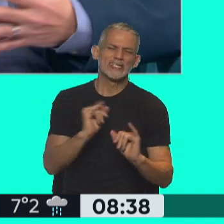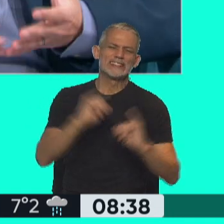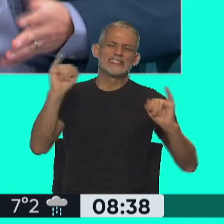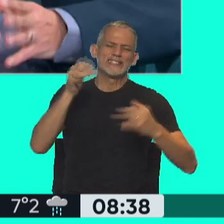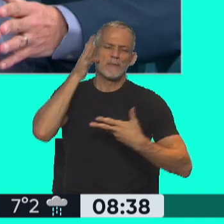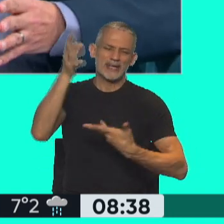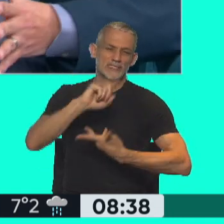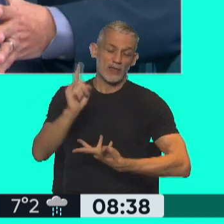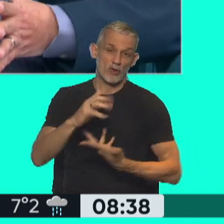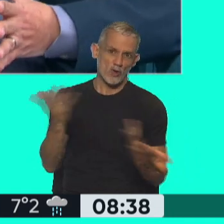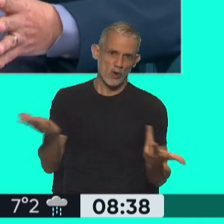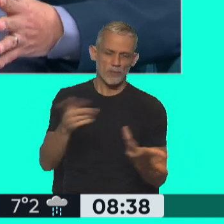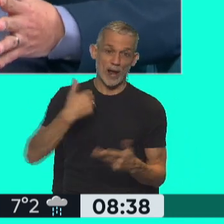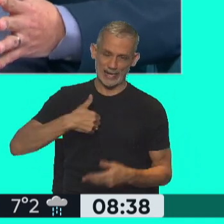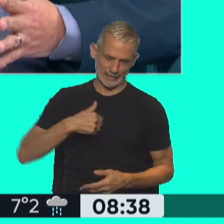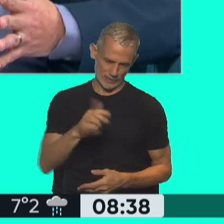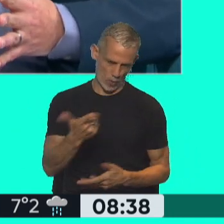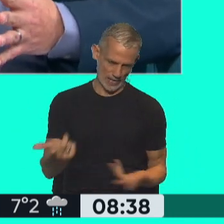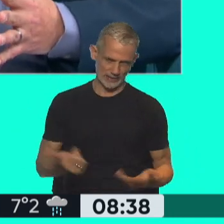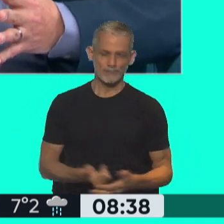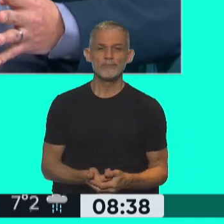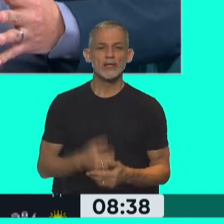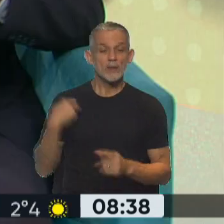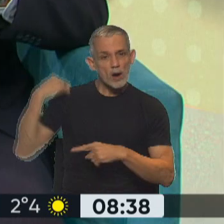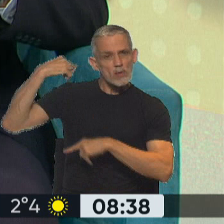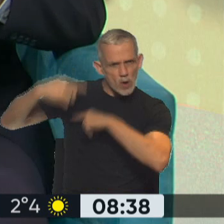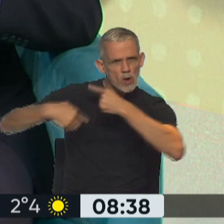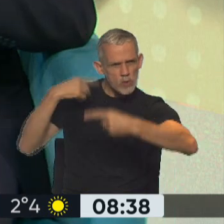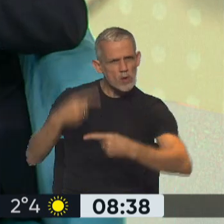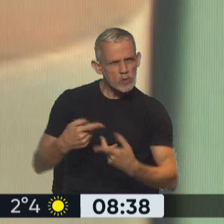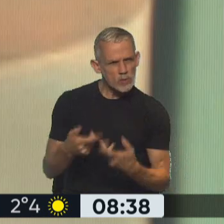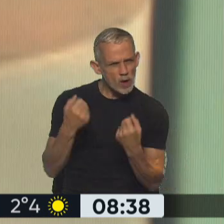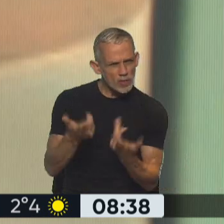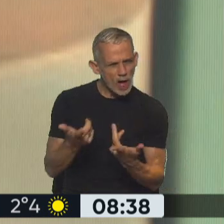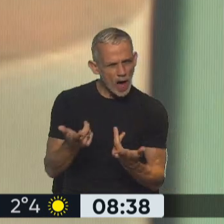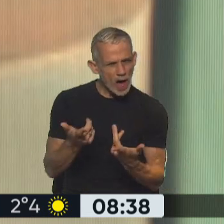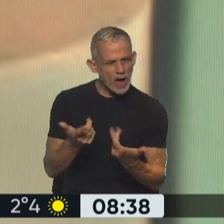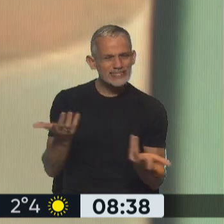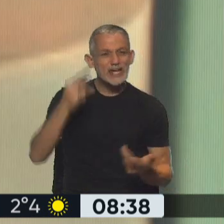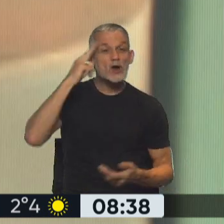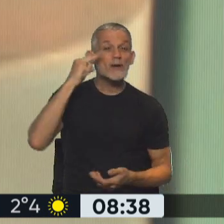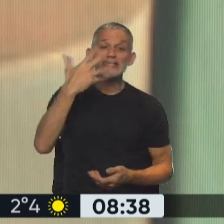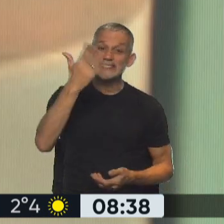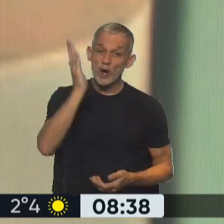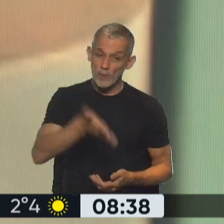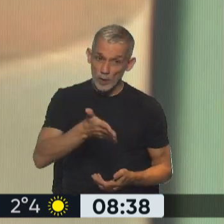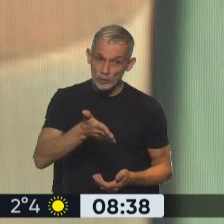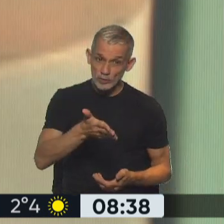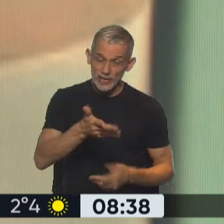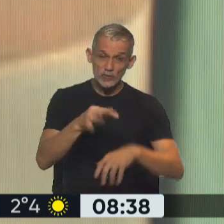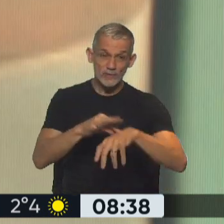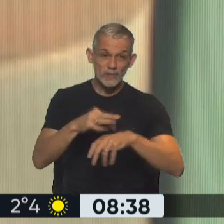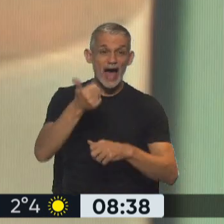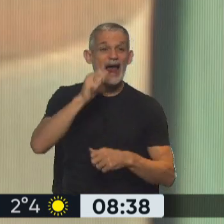hoy no está disponible, por supuesto, en la Argentina. Doctor, ¿es hereditario el Alzheimer? En el 95% de los casos,